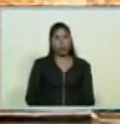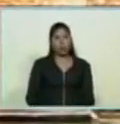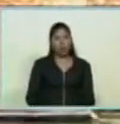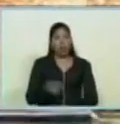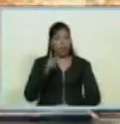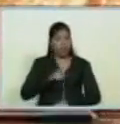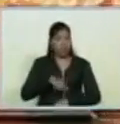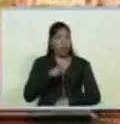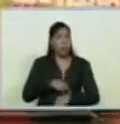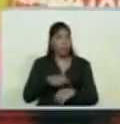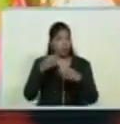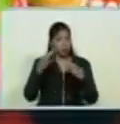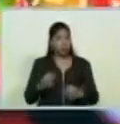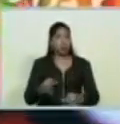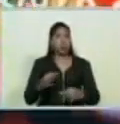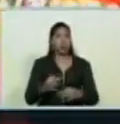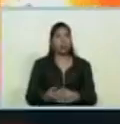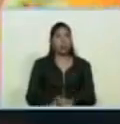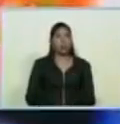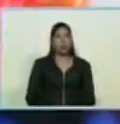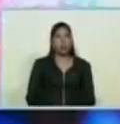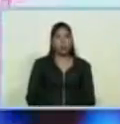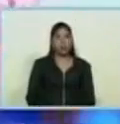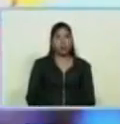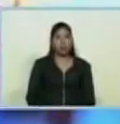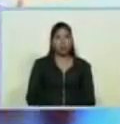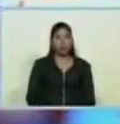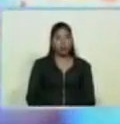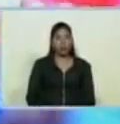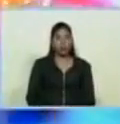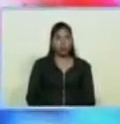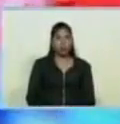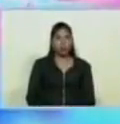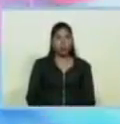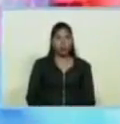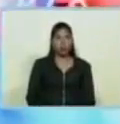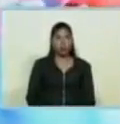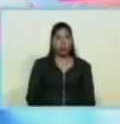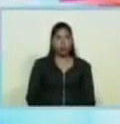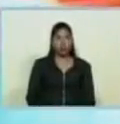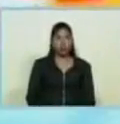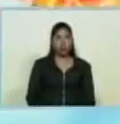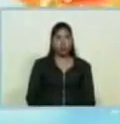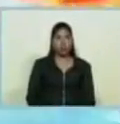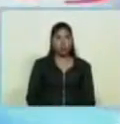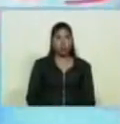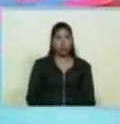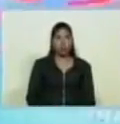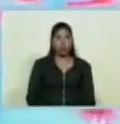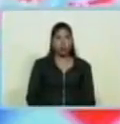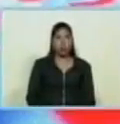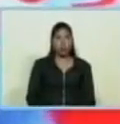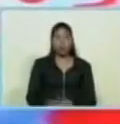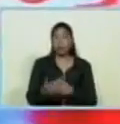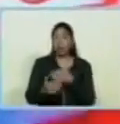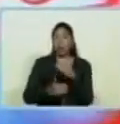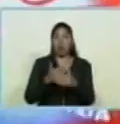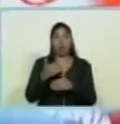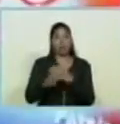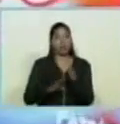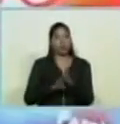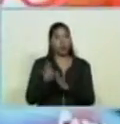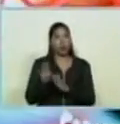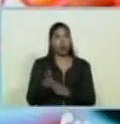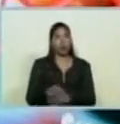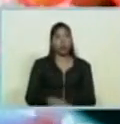real. En tiempo real, compañero. Grandes metas con gran esfuerzo. Avance del movimiento Somos Venezuela.